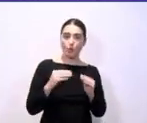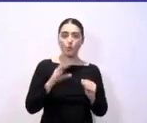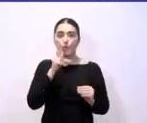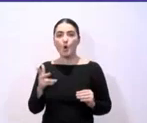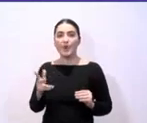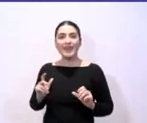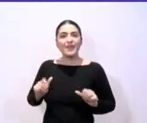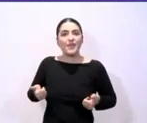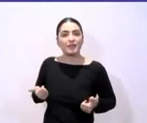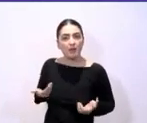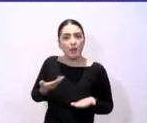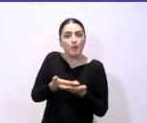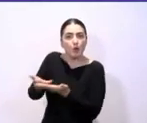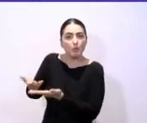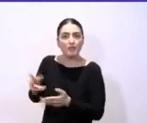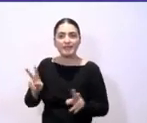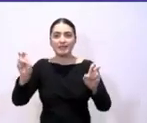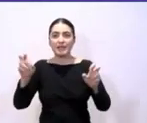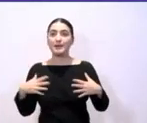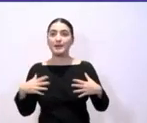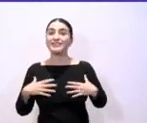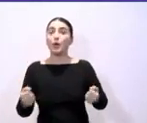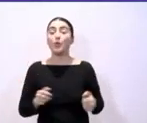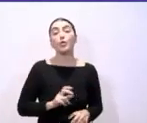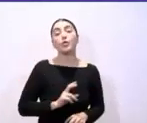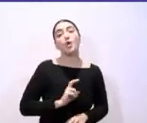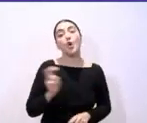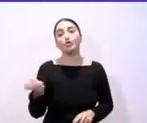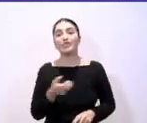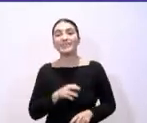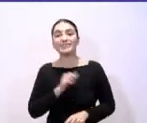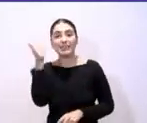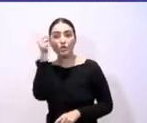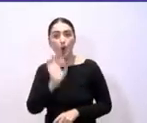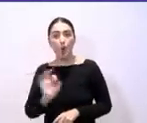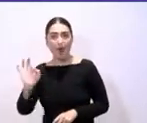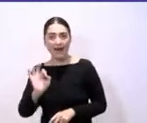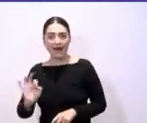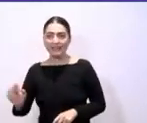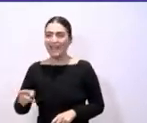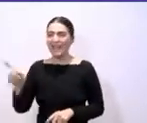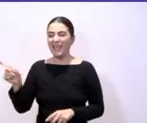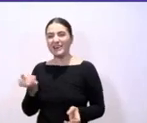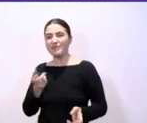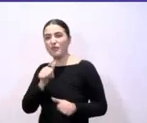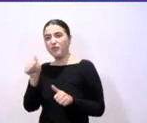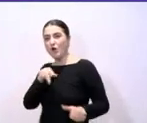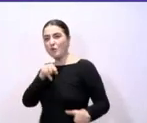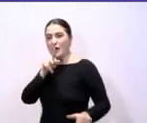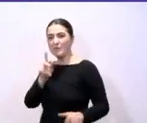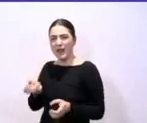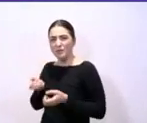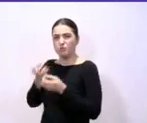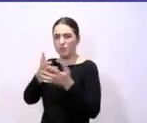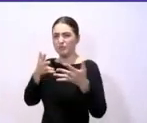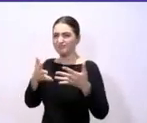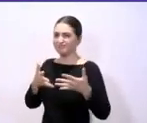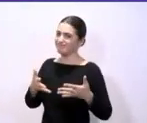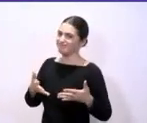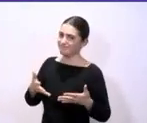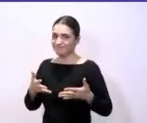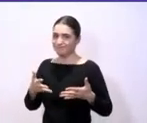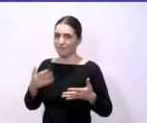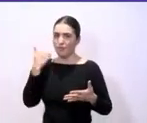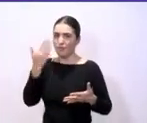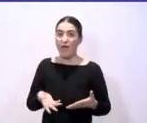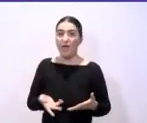salud, conjuntamente con algunas que planteaba el señor Olarte. El señor Olarte tuvo una expresión desafortunada en la anterior ocasión, usted ha tenido otras, como